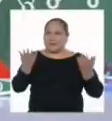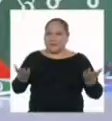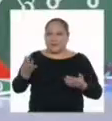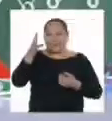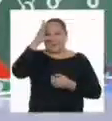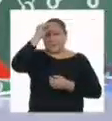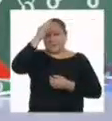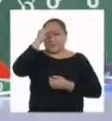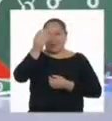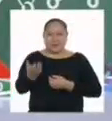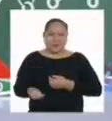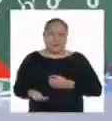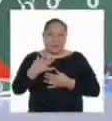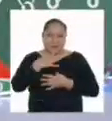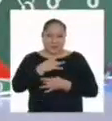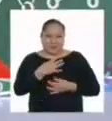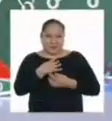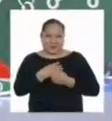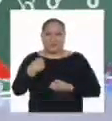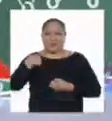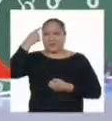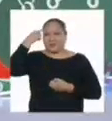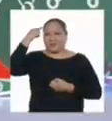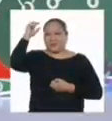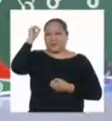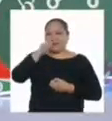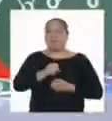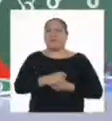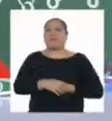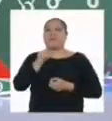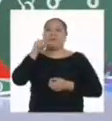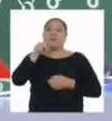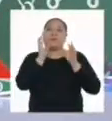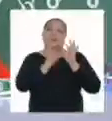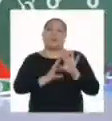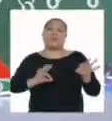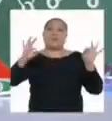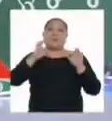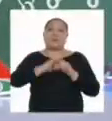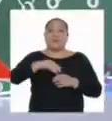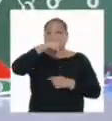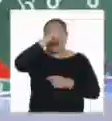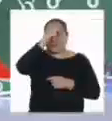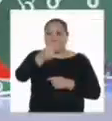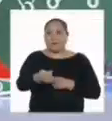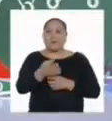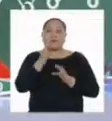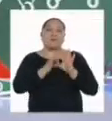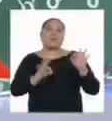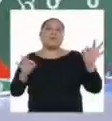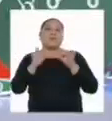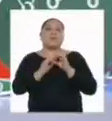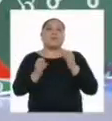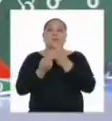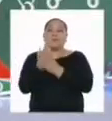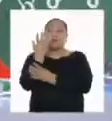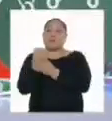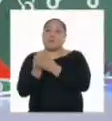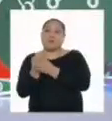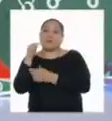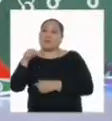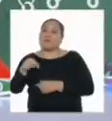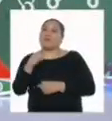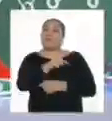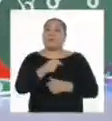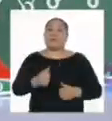tal, chicas y chicos? ¿Interesante? Yo pienso que sí. Es muy importante reconocer la relevancia que tienen las plantas en nuestras